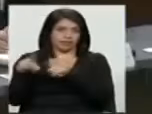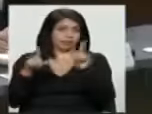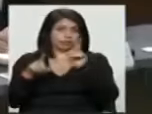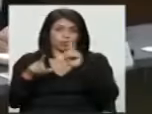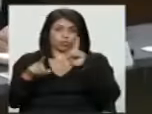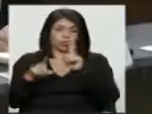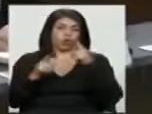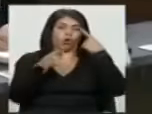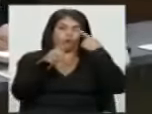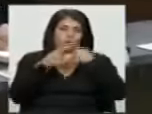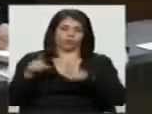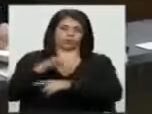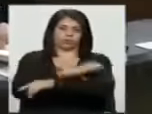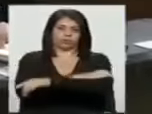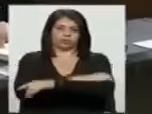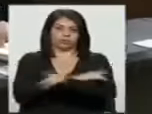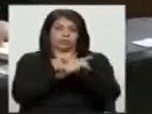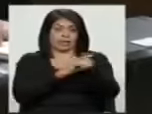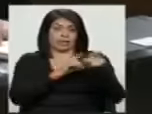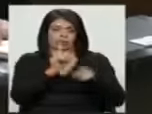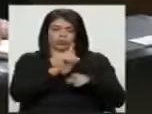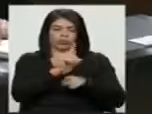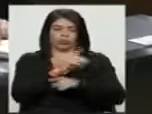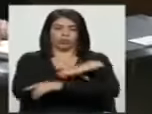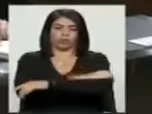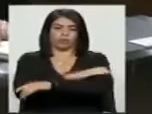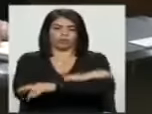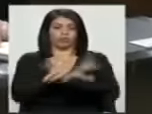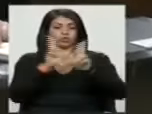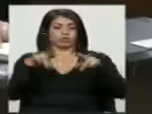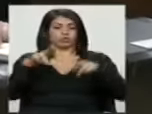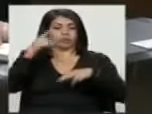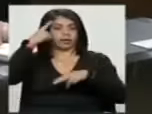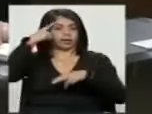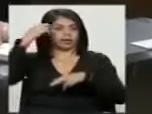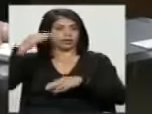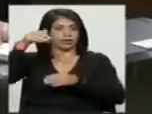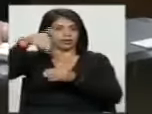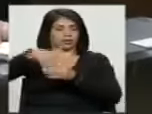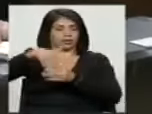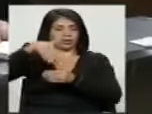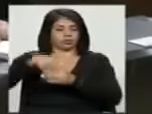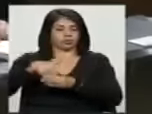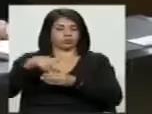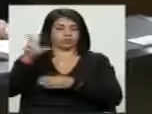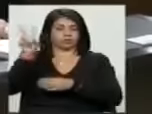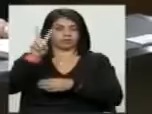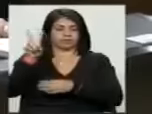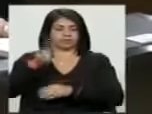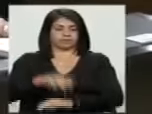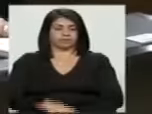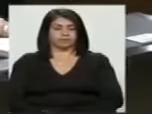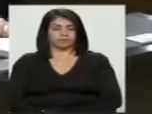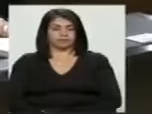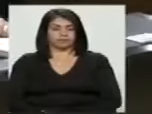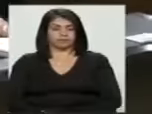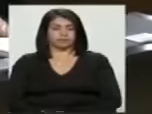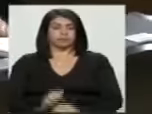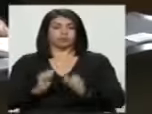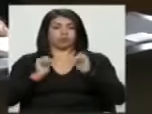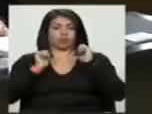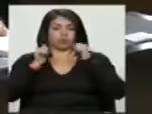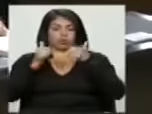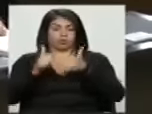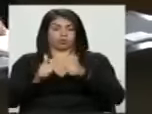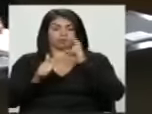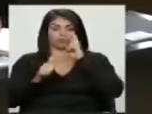está aquí en esta Asamblea Nacional, una oposición que jamás ha creído en elecciones en Venezuela, se han comenzado